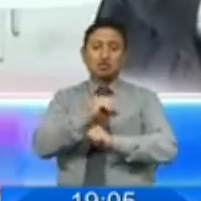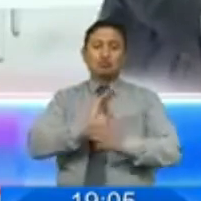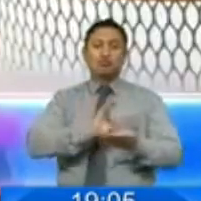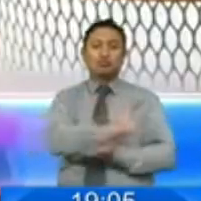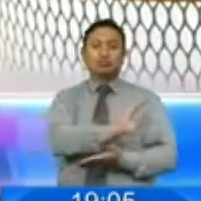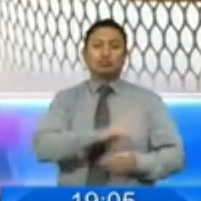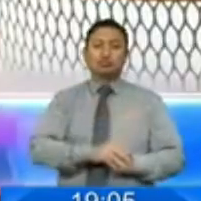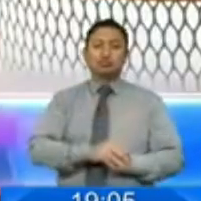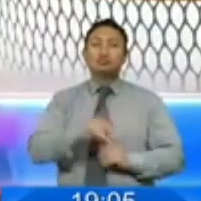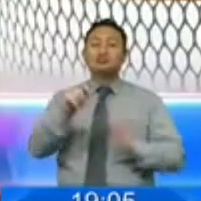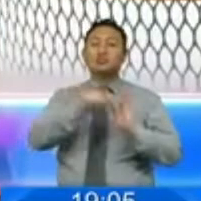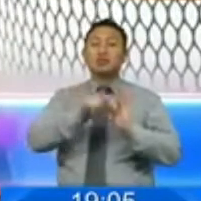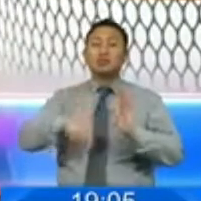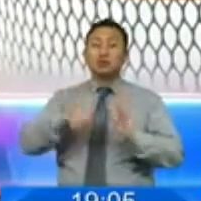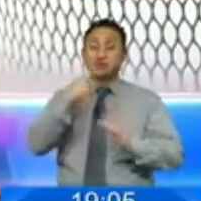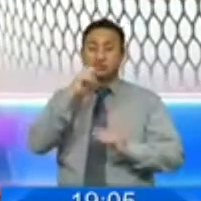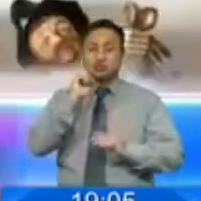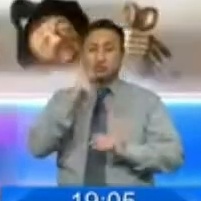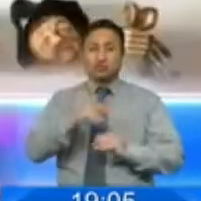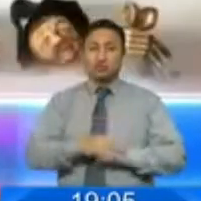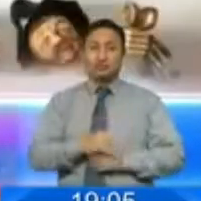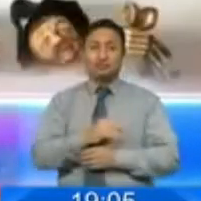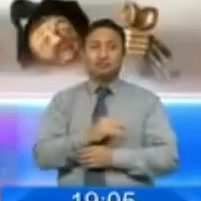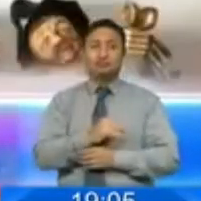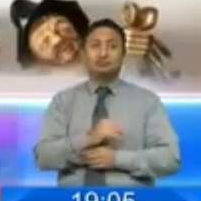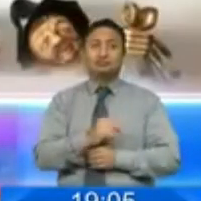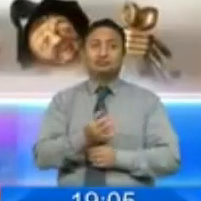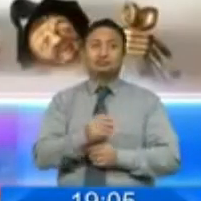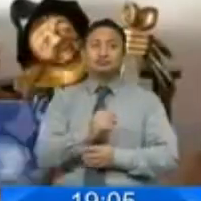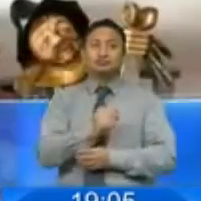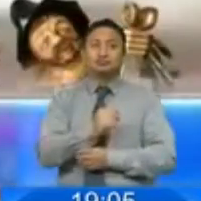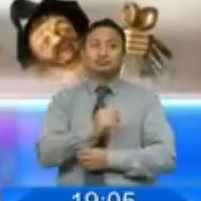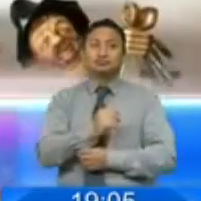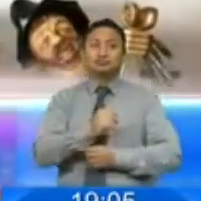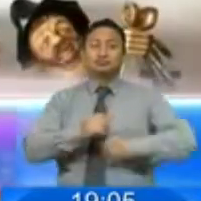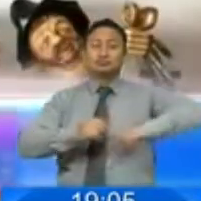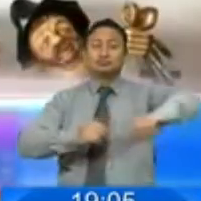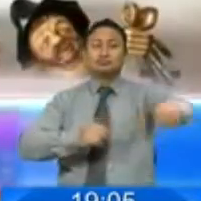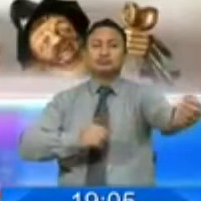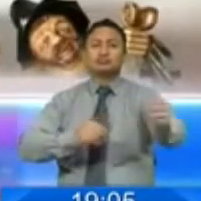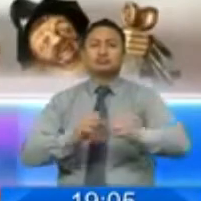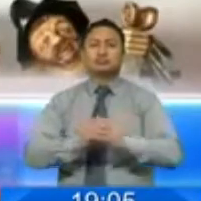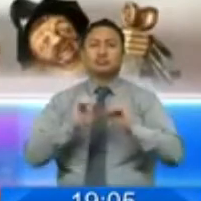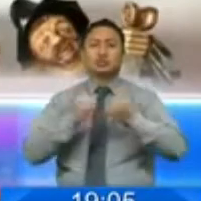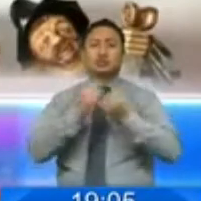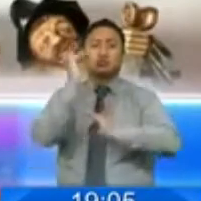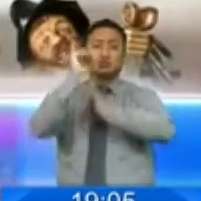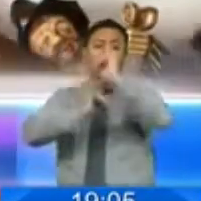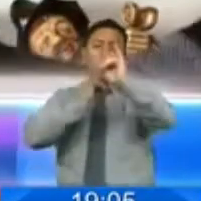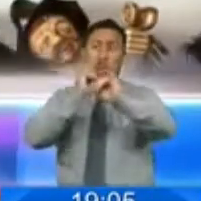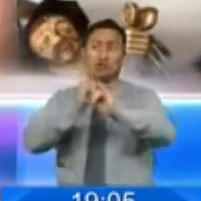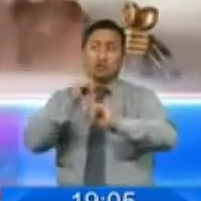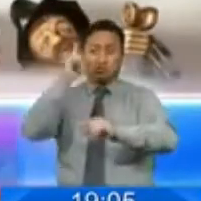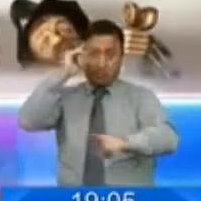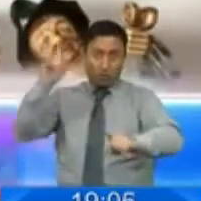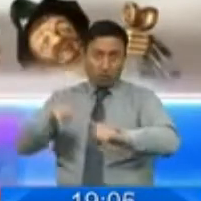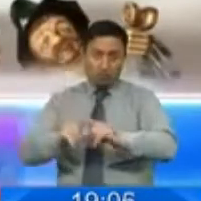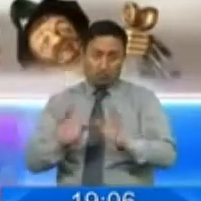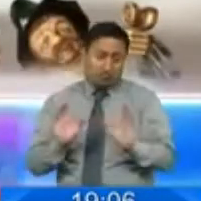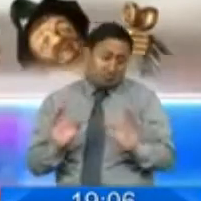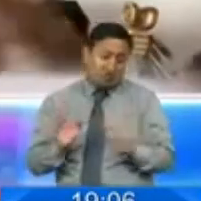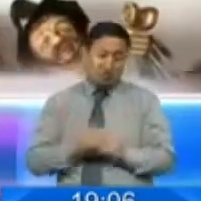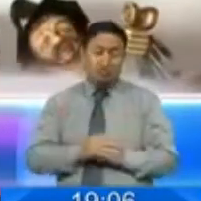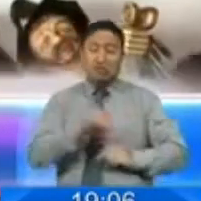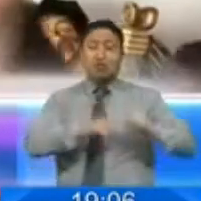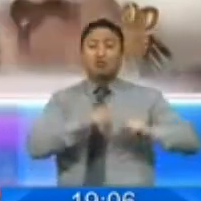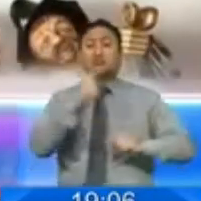del exmandatario se pronunció al respecto. Uno no siempre está de acuerdo con lo que los organismos internacionales hacen o deciden. Aquí seguramente habrá muchos